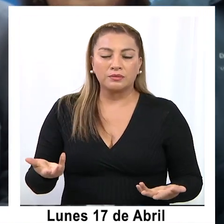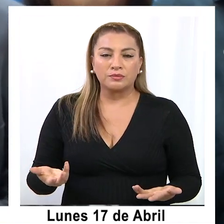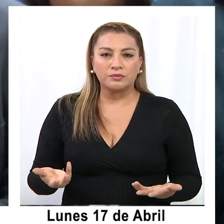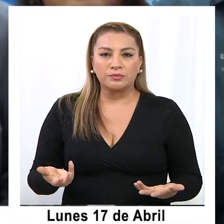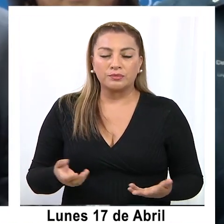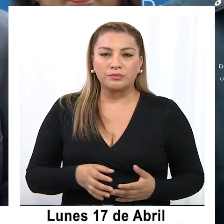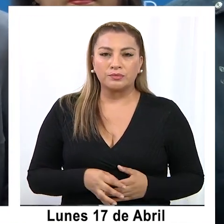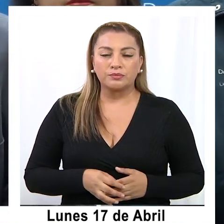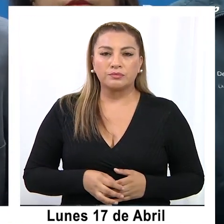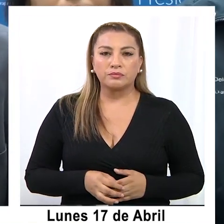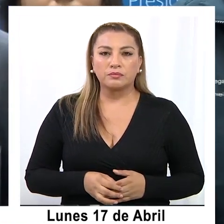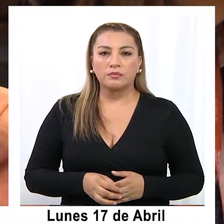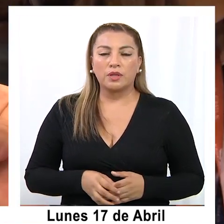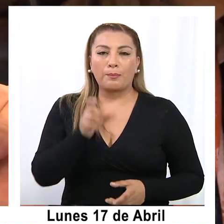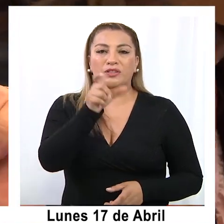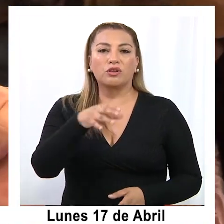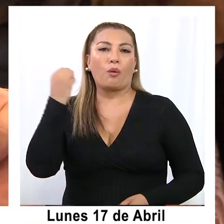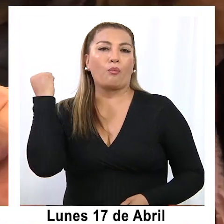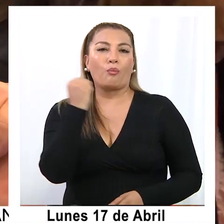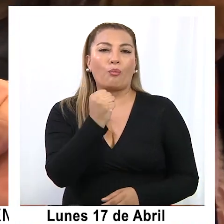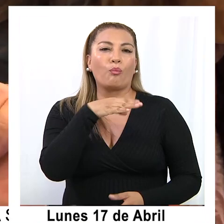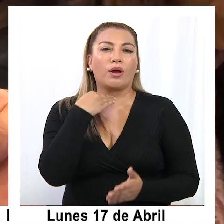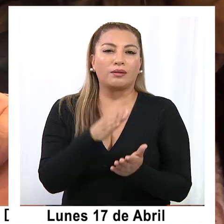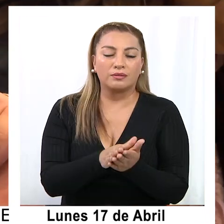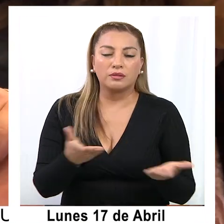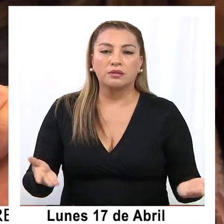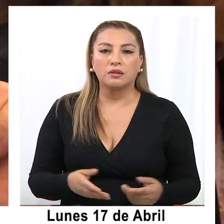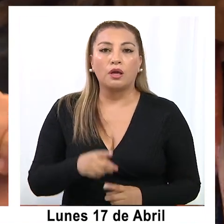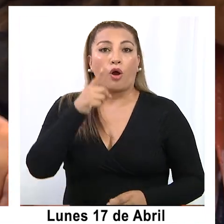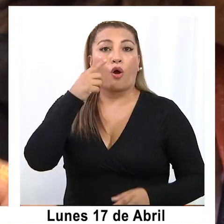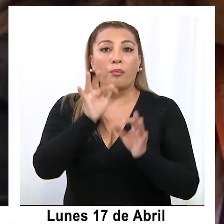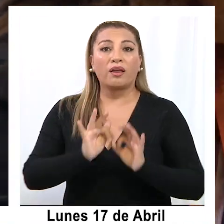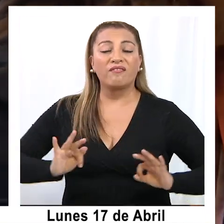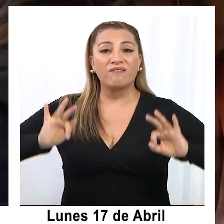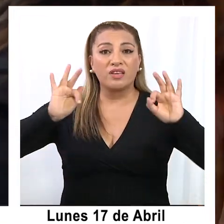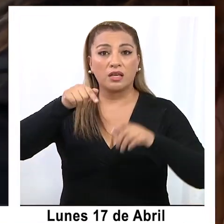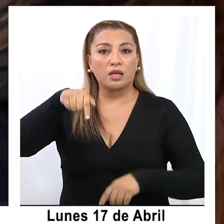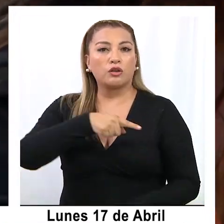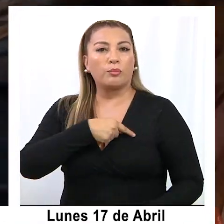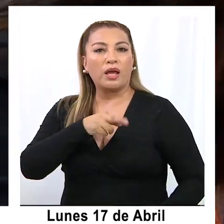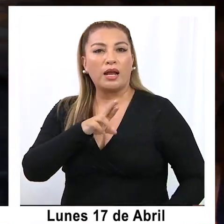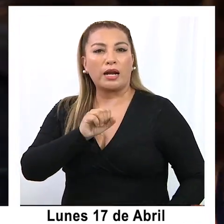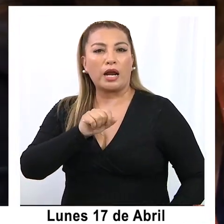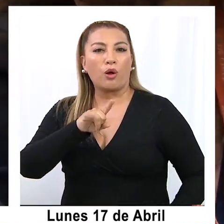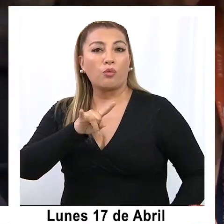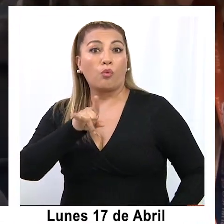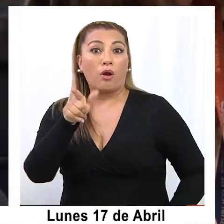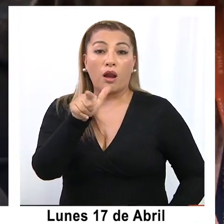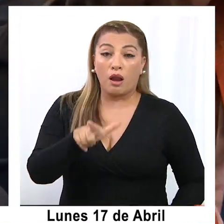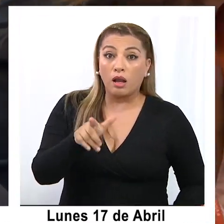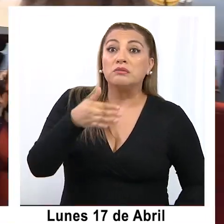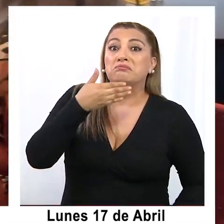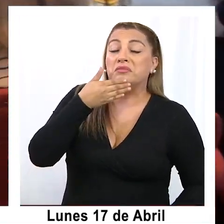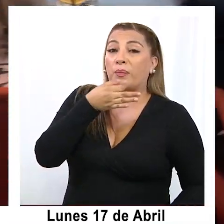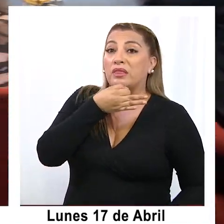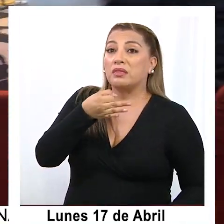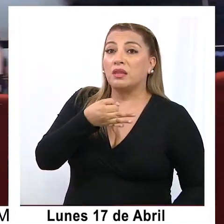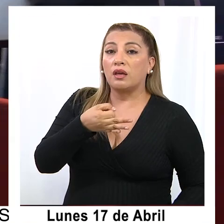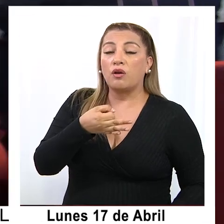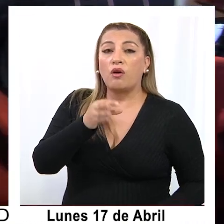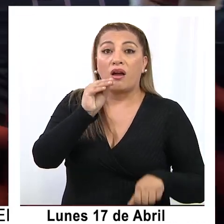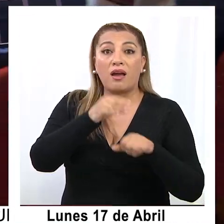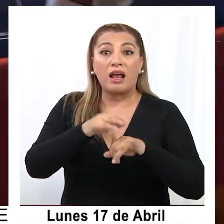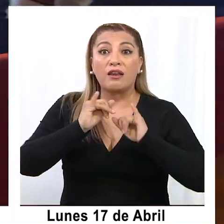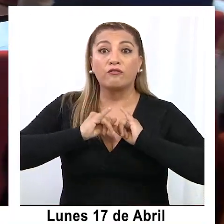crímenes violentos. El fiscal regional, Raúl Arancibia, por su parte, valoró el